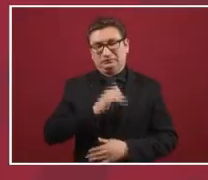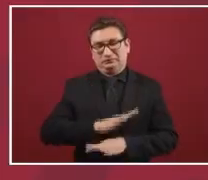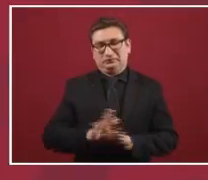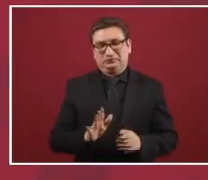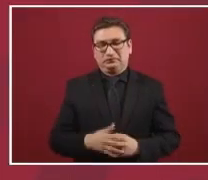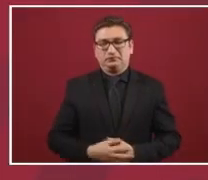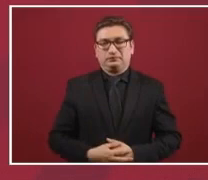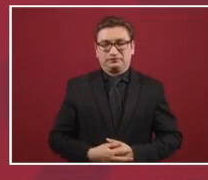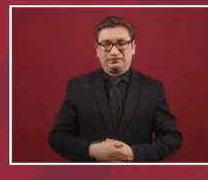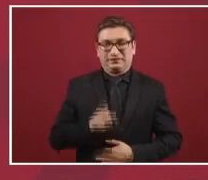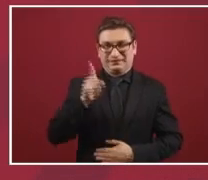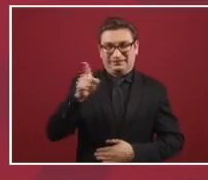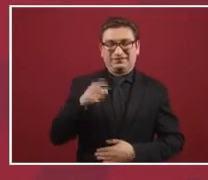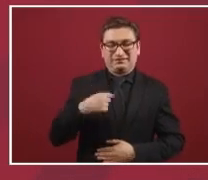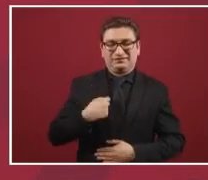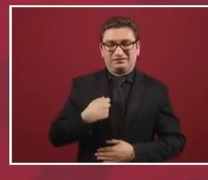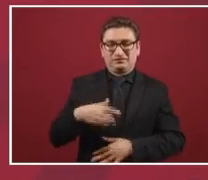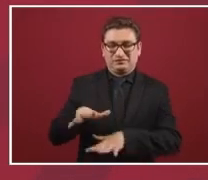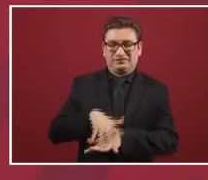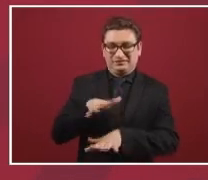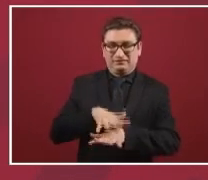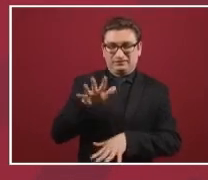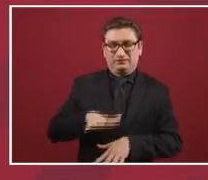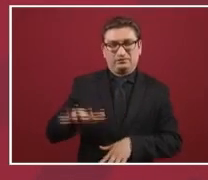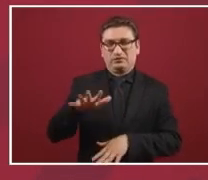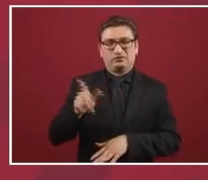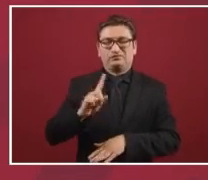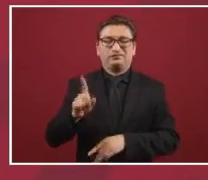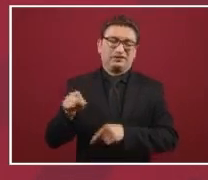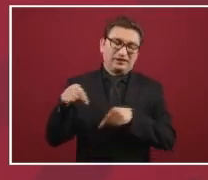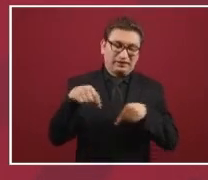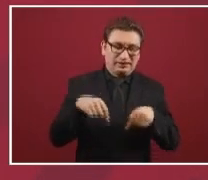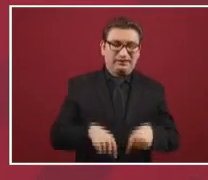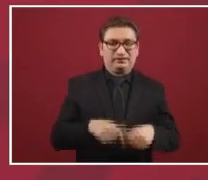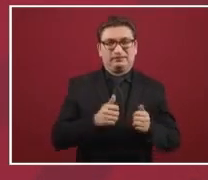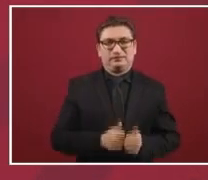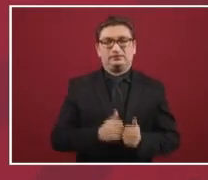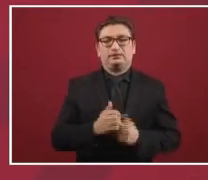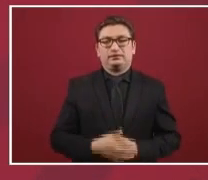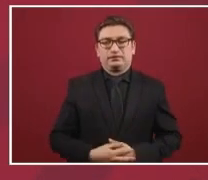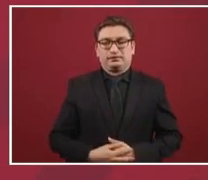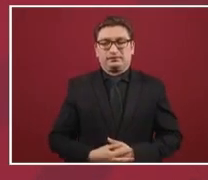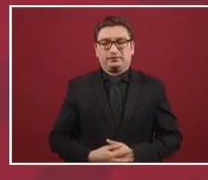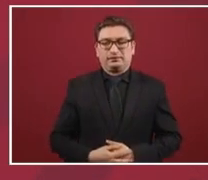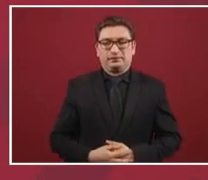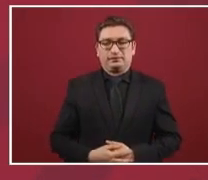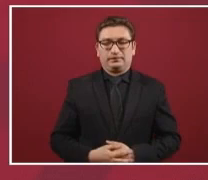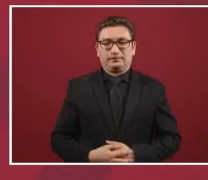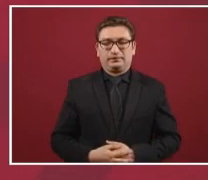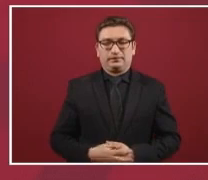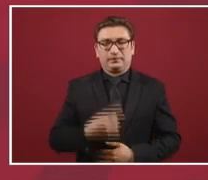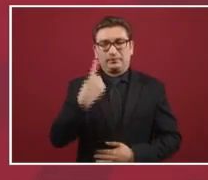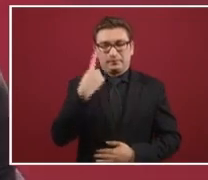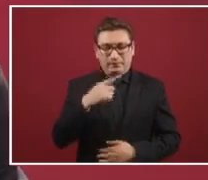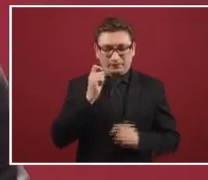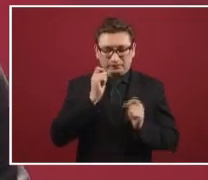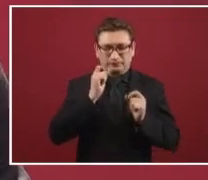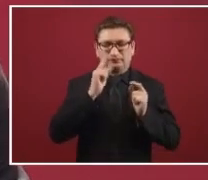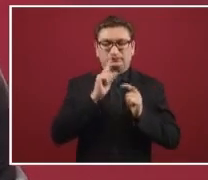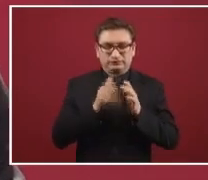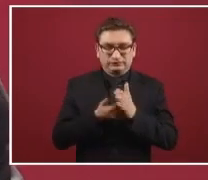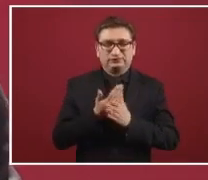a Tlalpan, me quedé aquí para estar temprano,